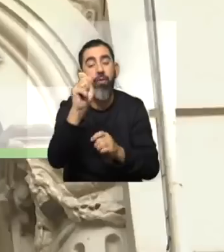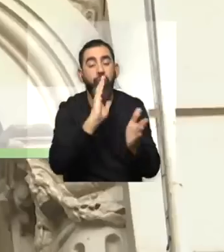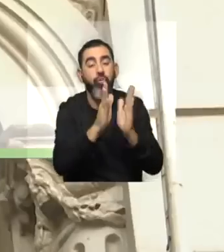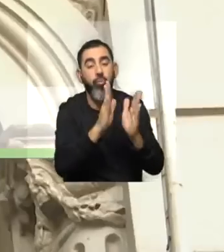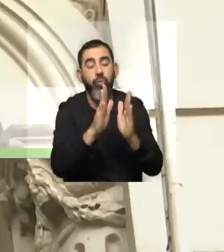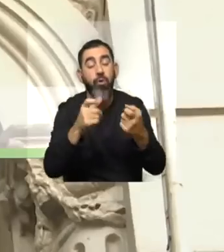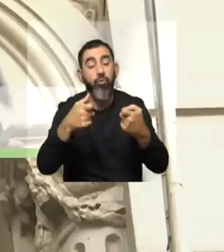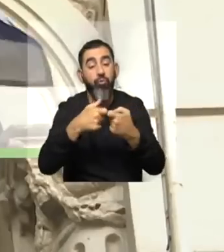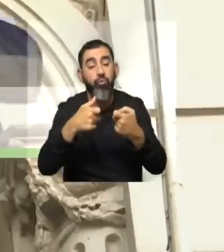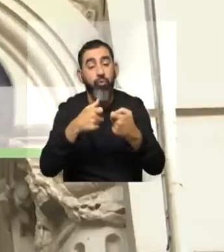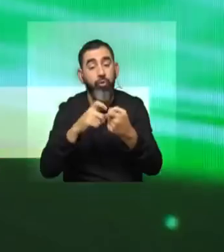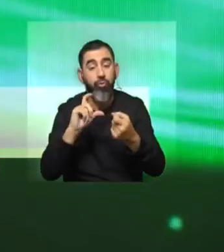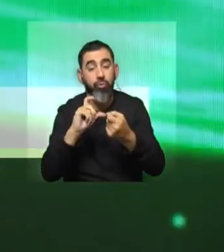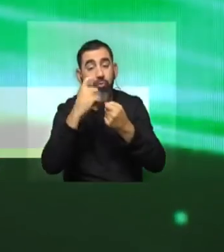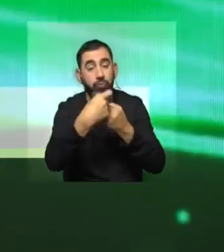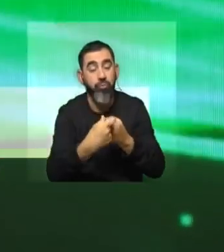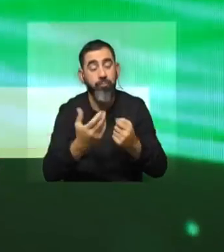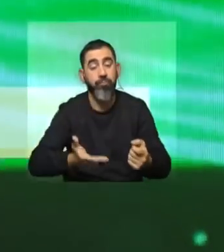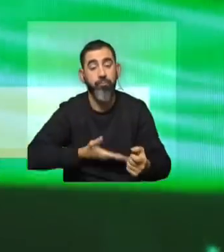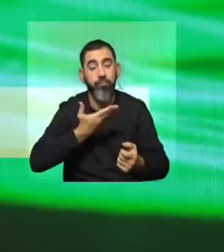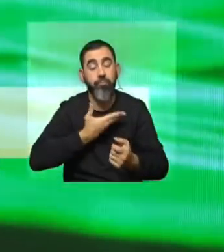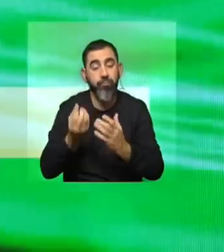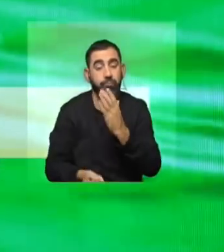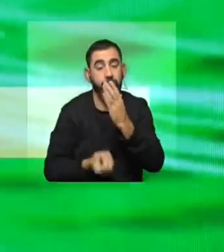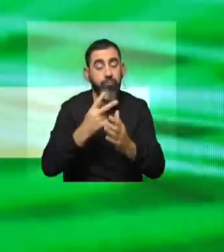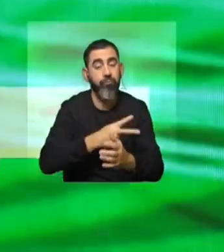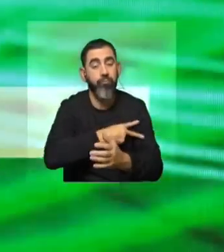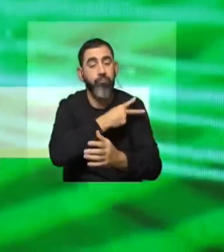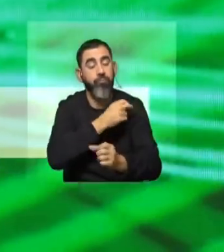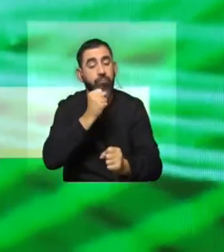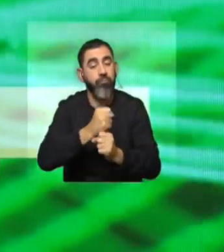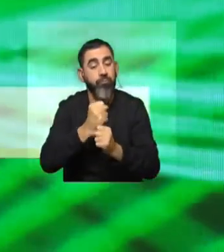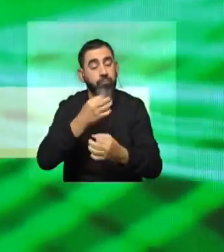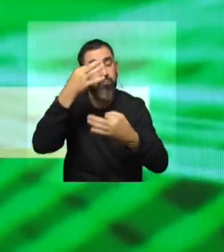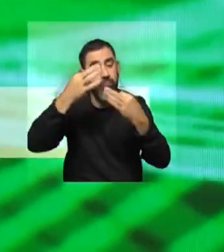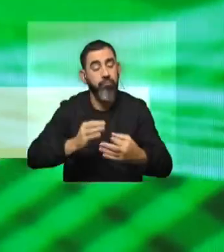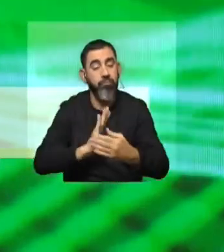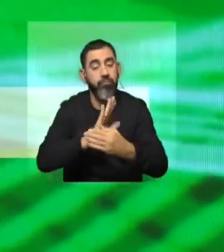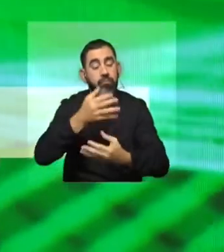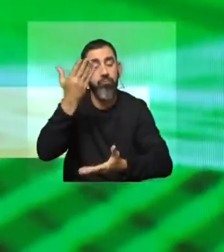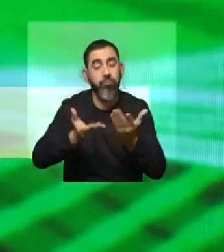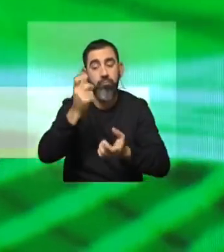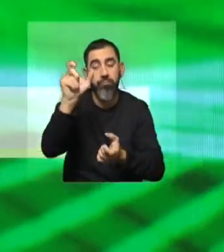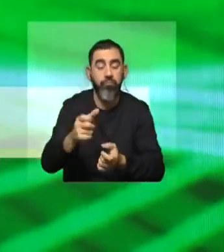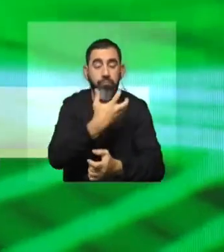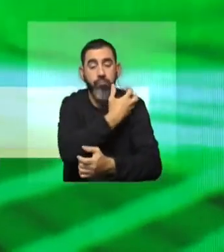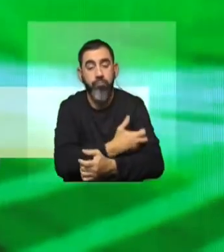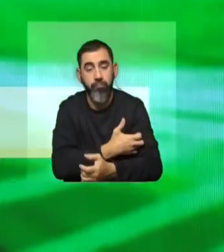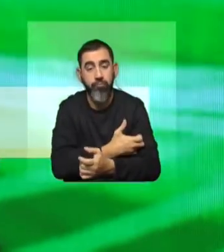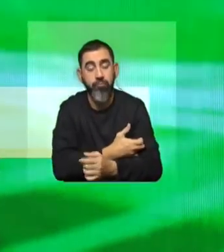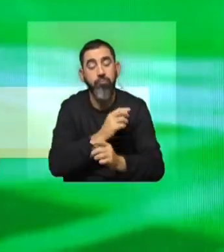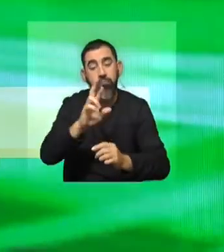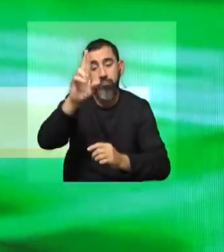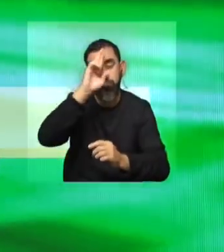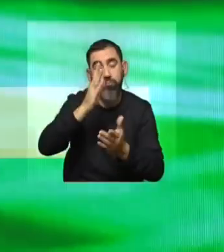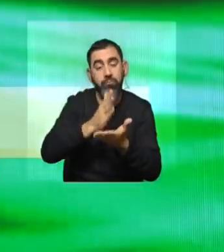La asociación que los nuclea reclama la creación de cargos para garantizar el acceso a la justicia de las personas más vulnerables y